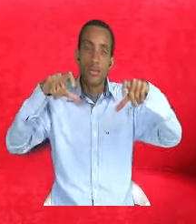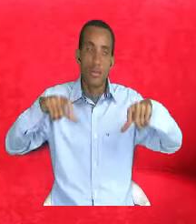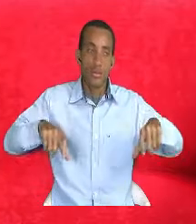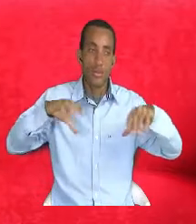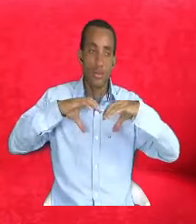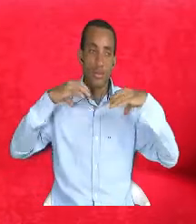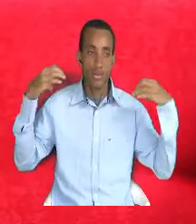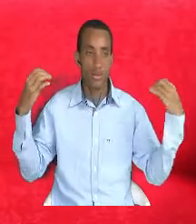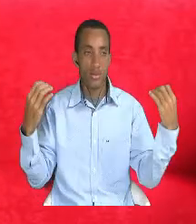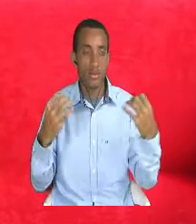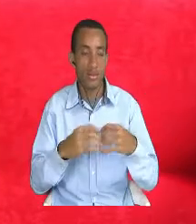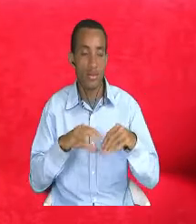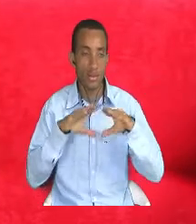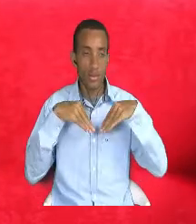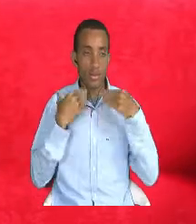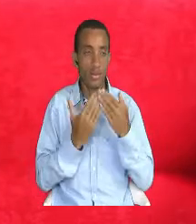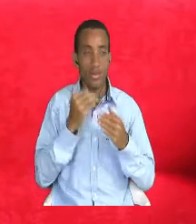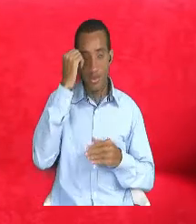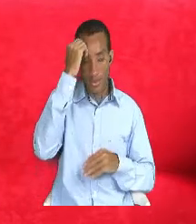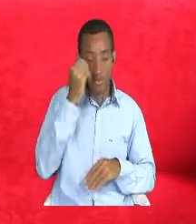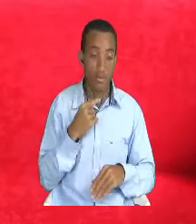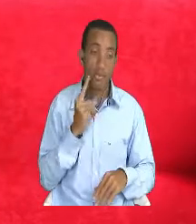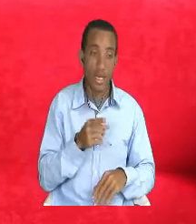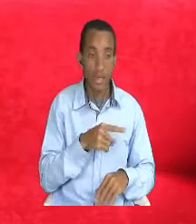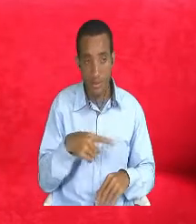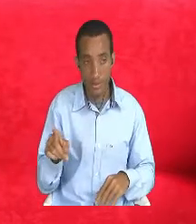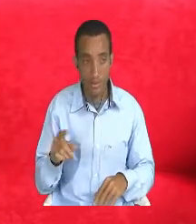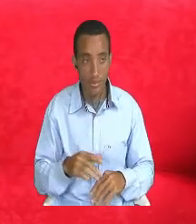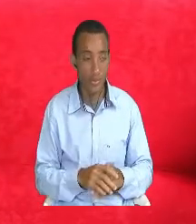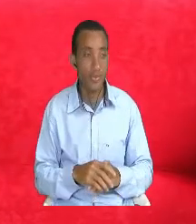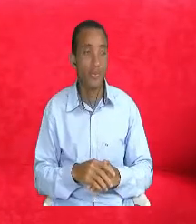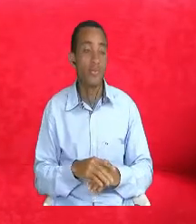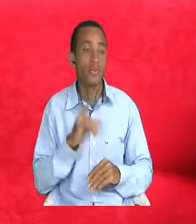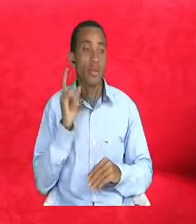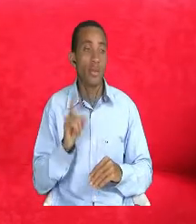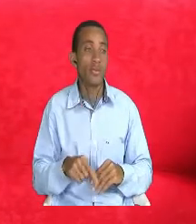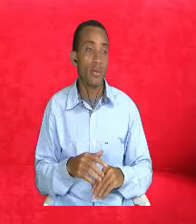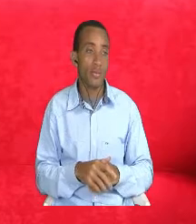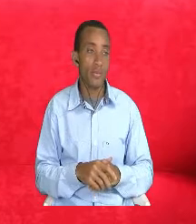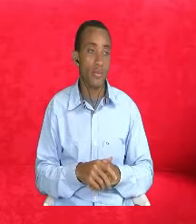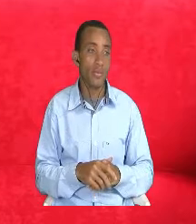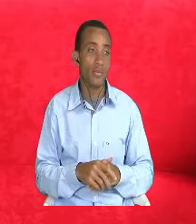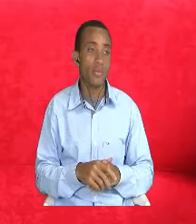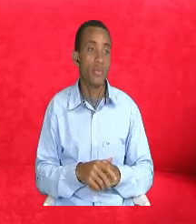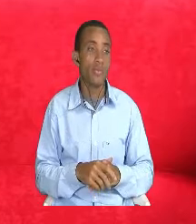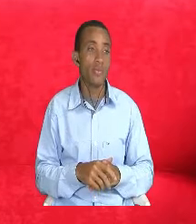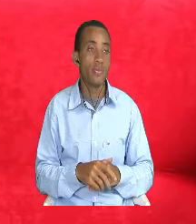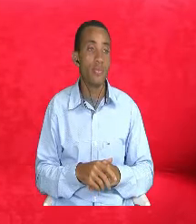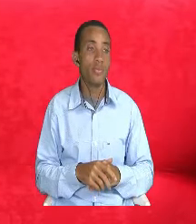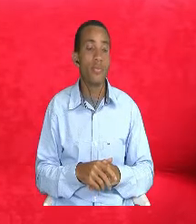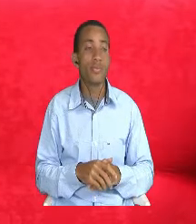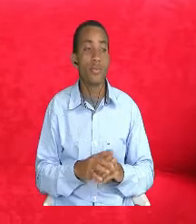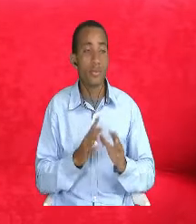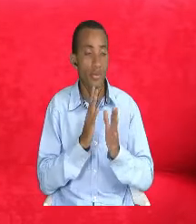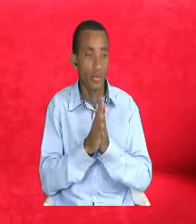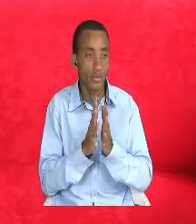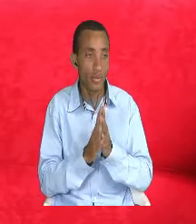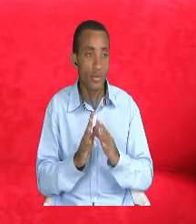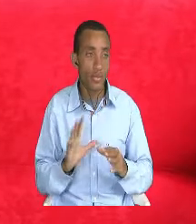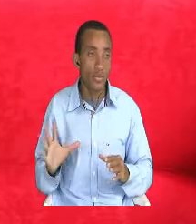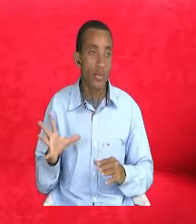porque esto además es un trabajo en equipo con los profesores de los colegios oficiales, de los colegios privados, en donde se hace una especie